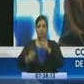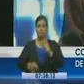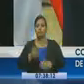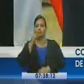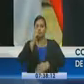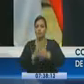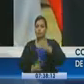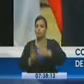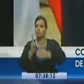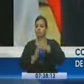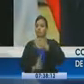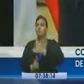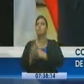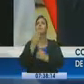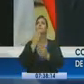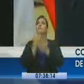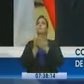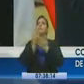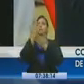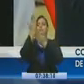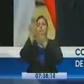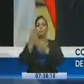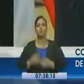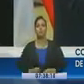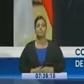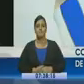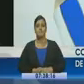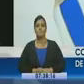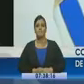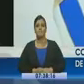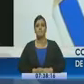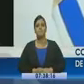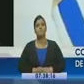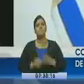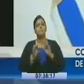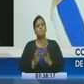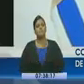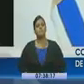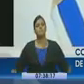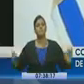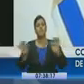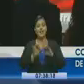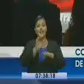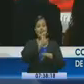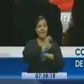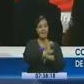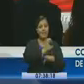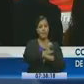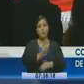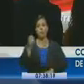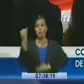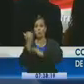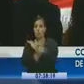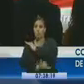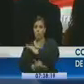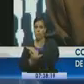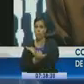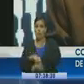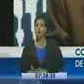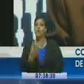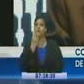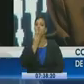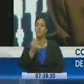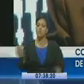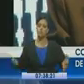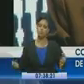milagro. Allí se precisó además la necesidad de afianzar los lazos de amistad entre ambos países.